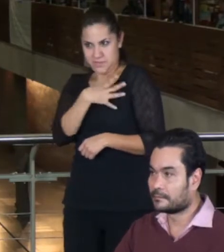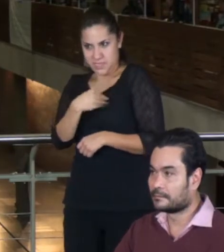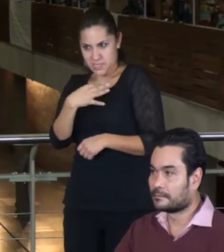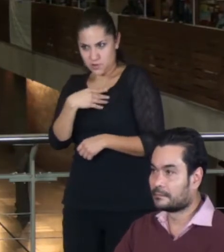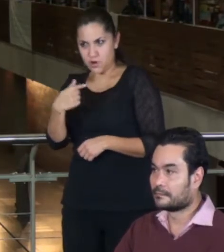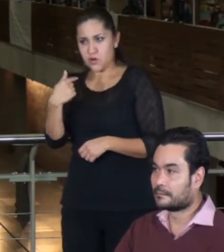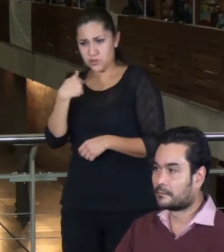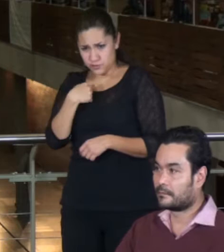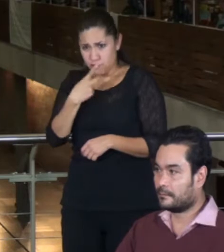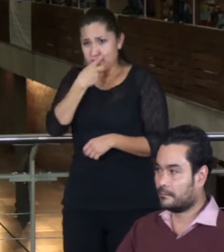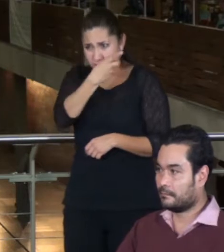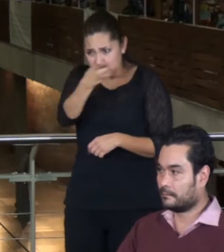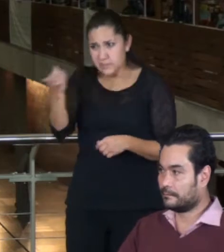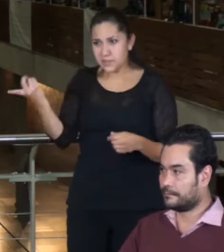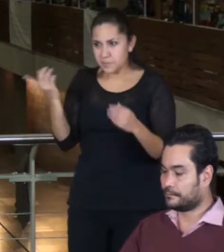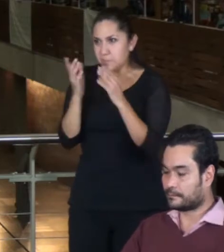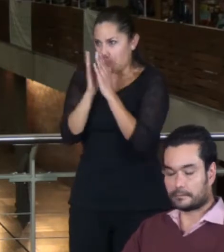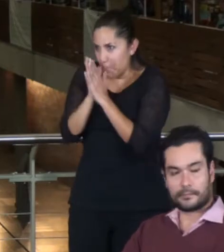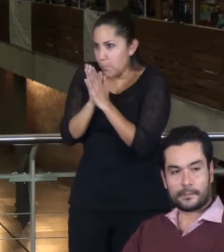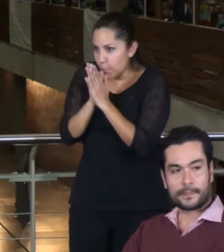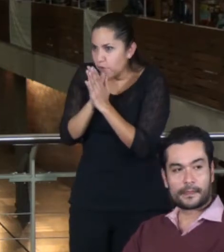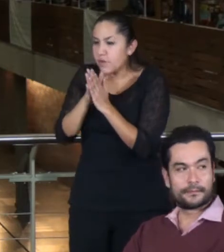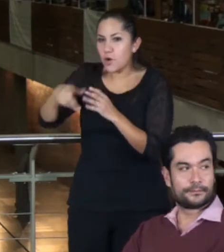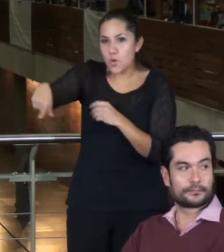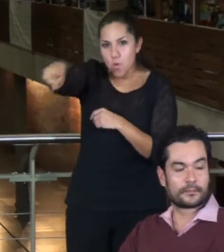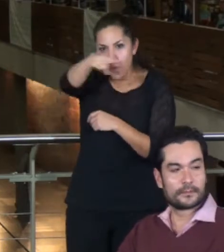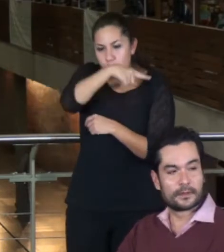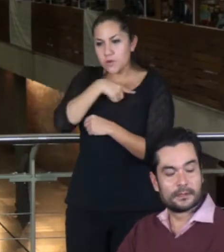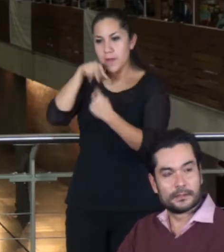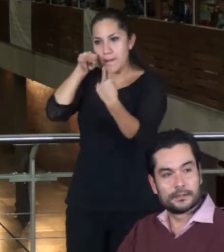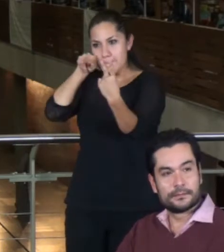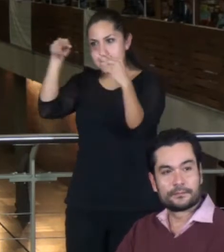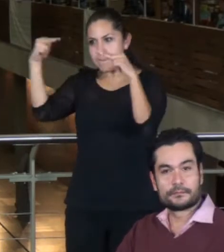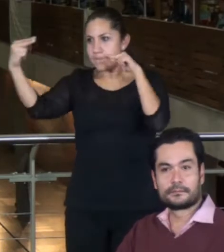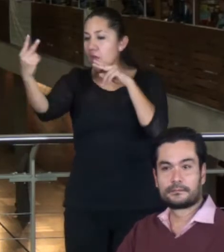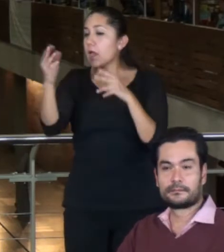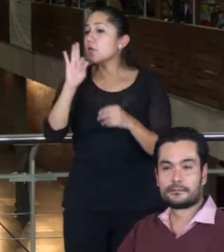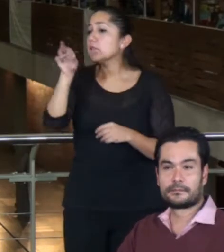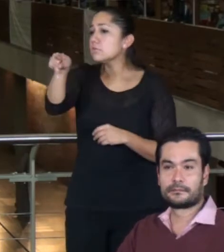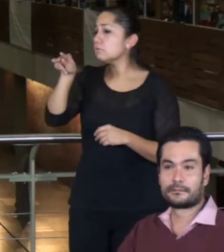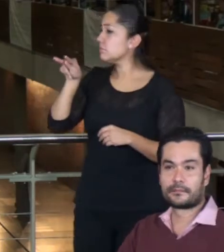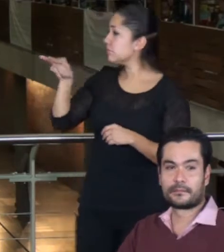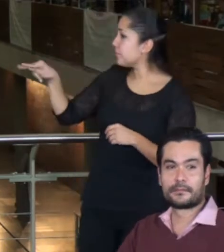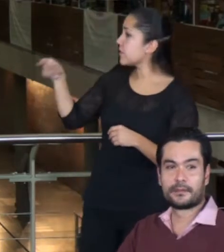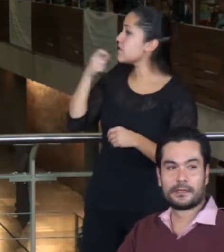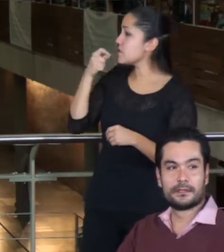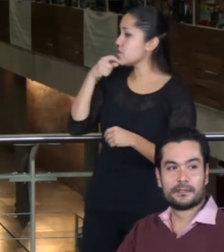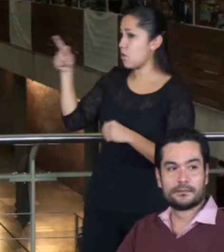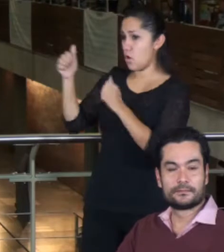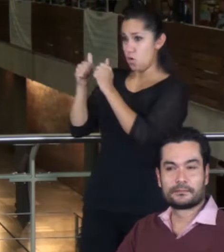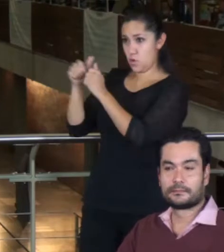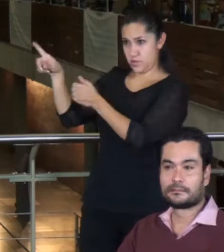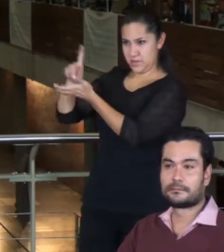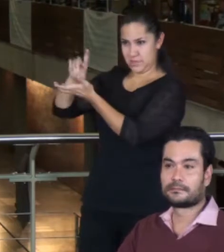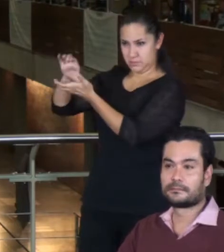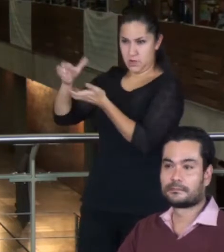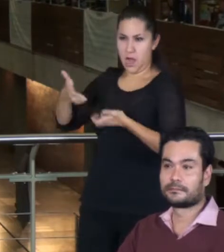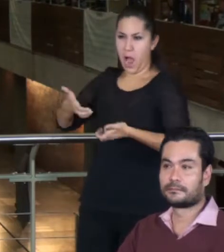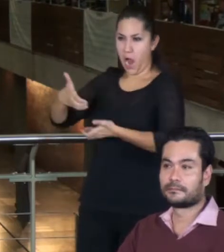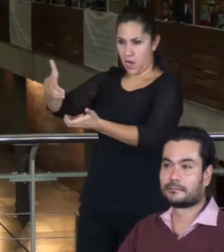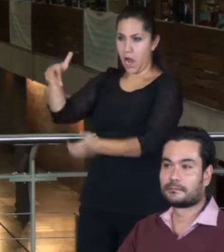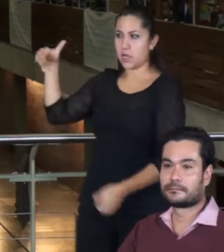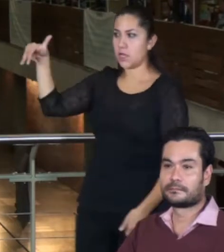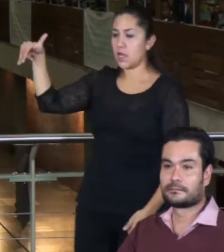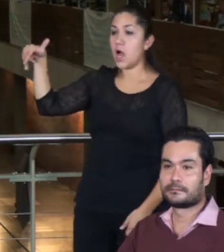veámonos no si tú ves a un niño con discapacidad en la calle voltea a ver no le enseñes a tu